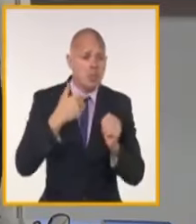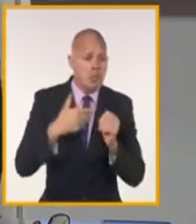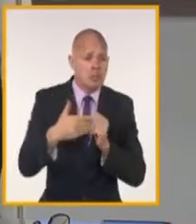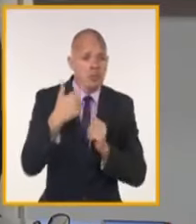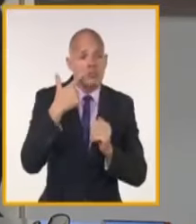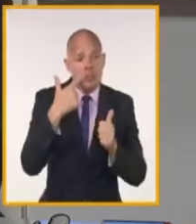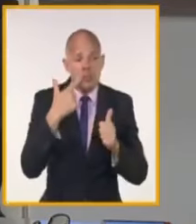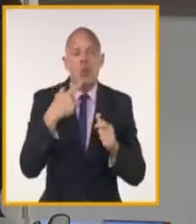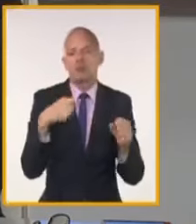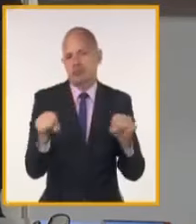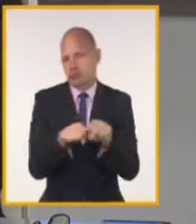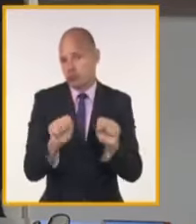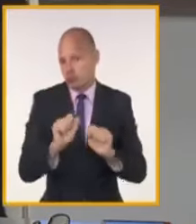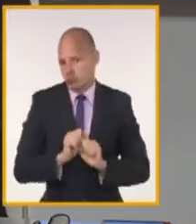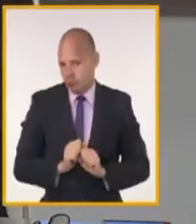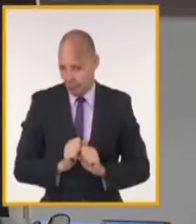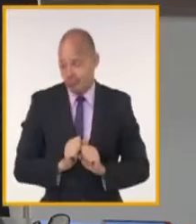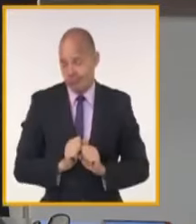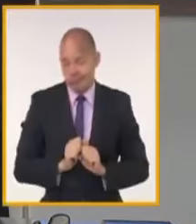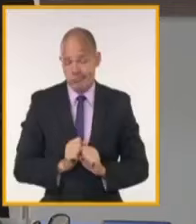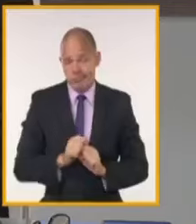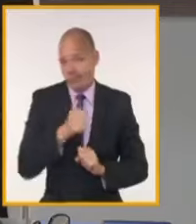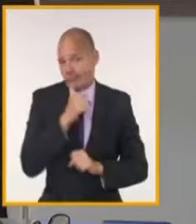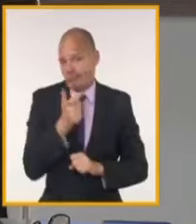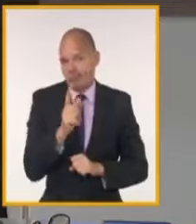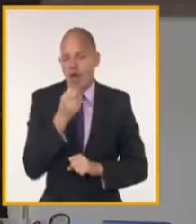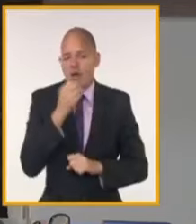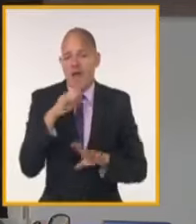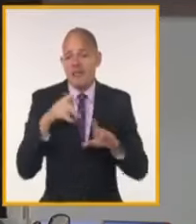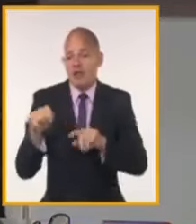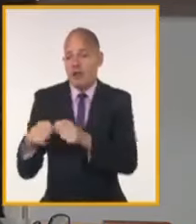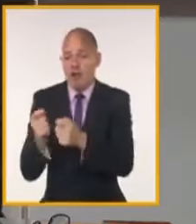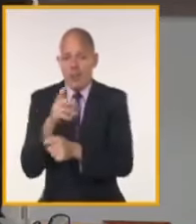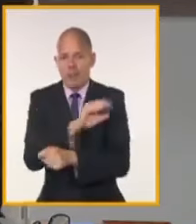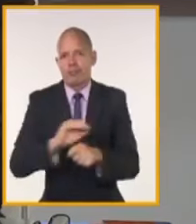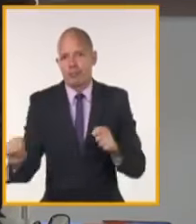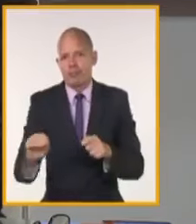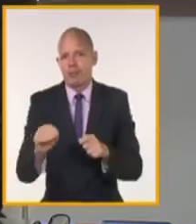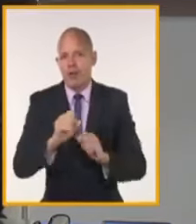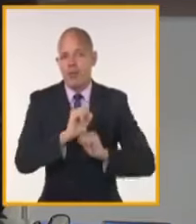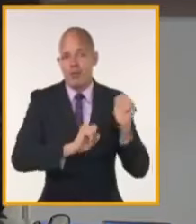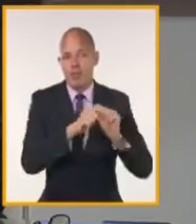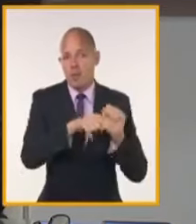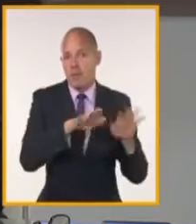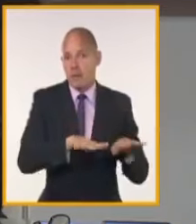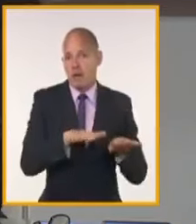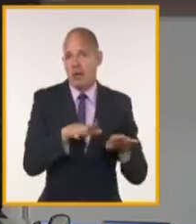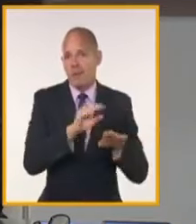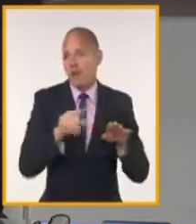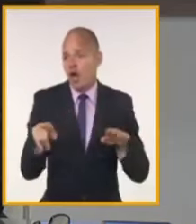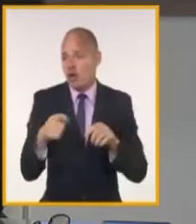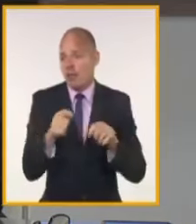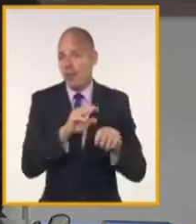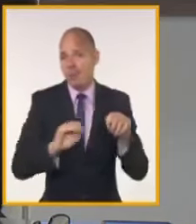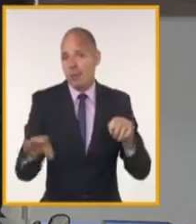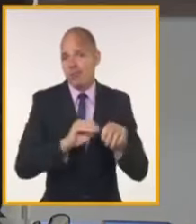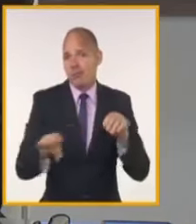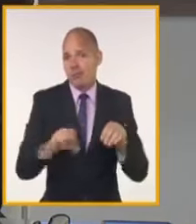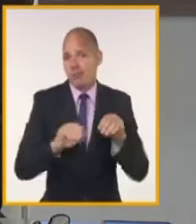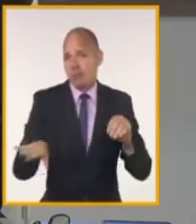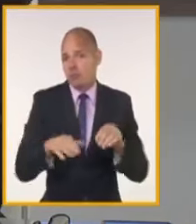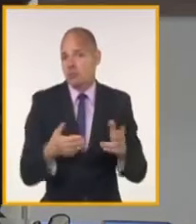resuelve el problema eso no resuelve el problema están ahí Y hay muchos motores que están parados por radiadores otros